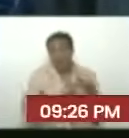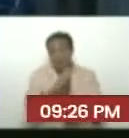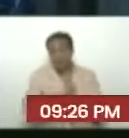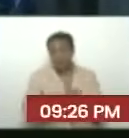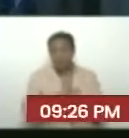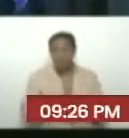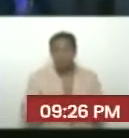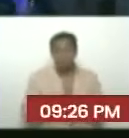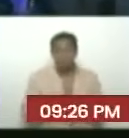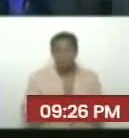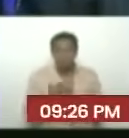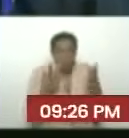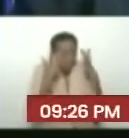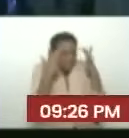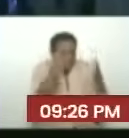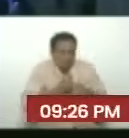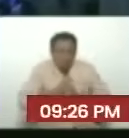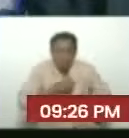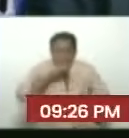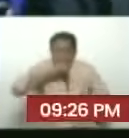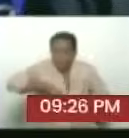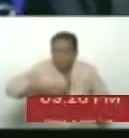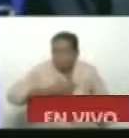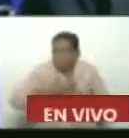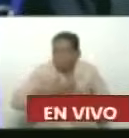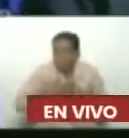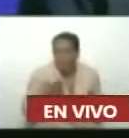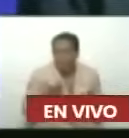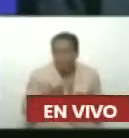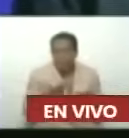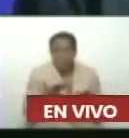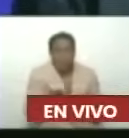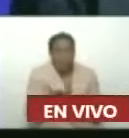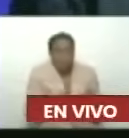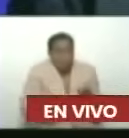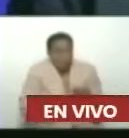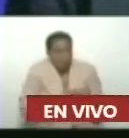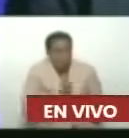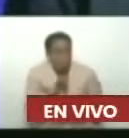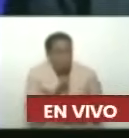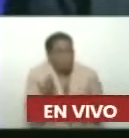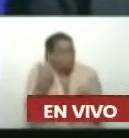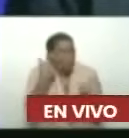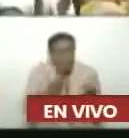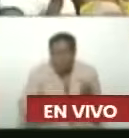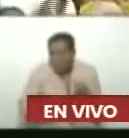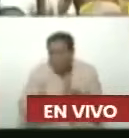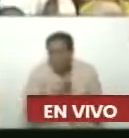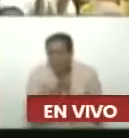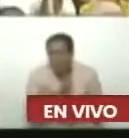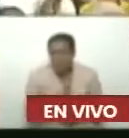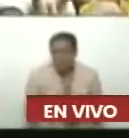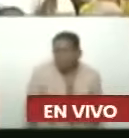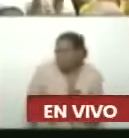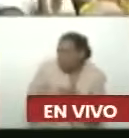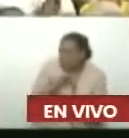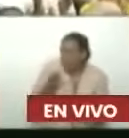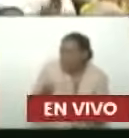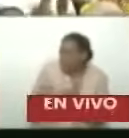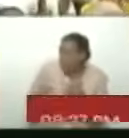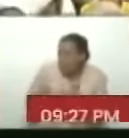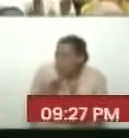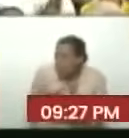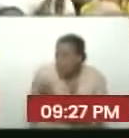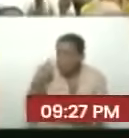esto. Una pasión demasiado grande. ¿Verdad? ¿Y cómo nació en ti esa pasión? ¿Qué recuerdas de lo primero?